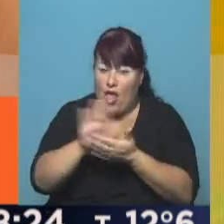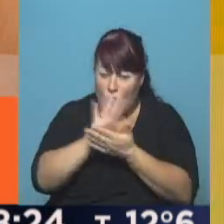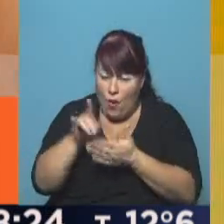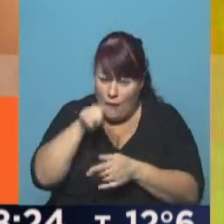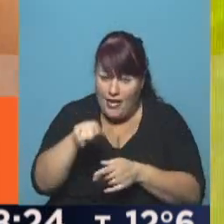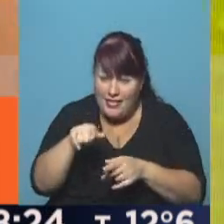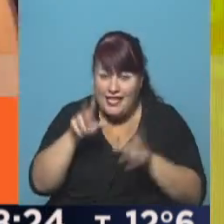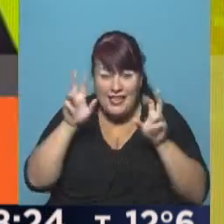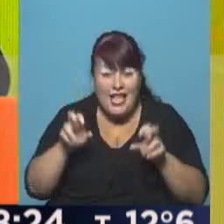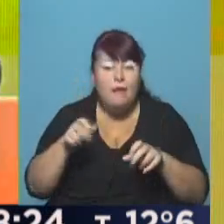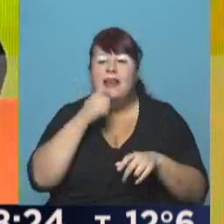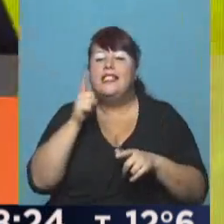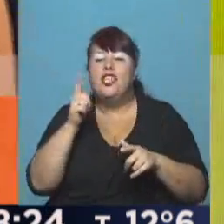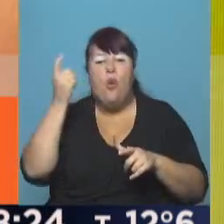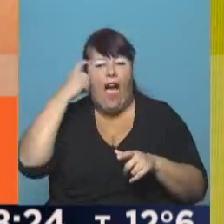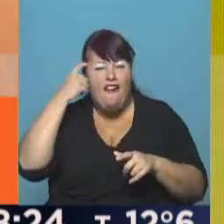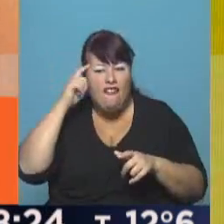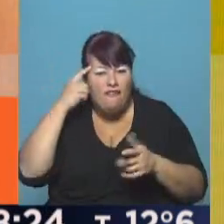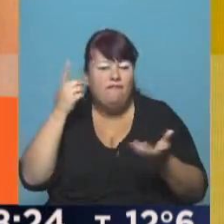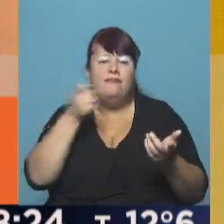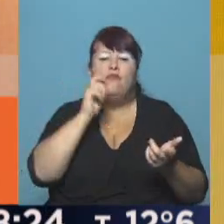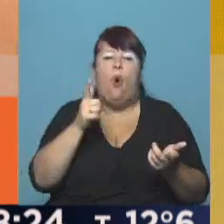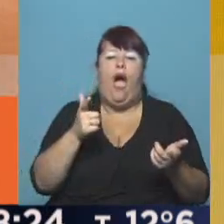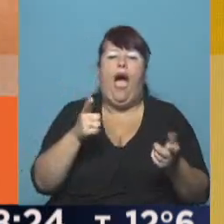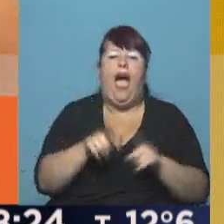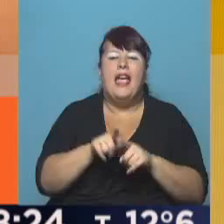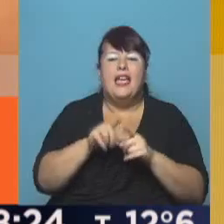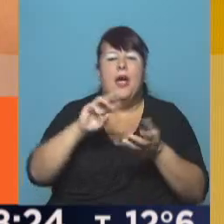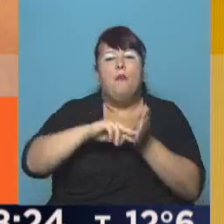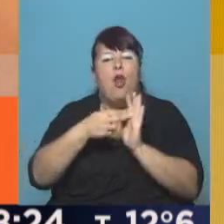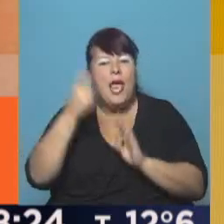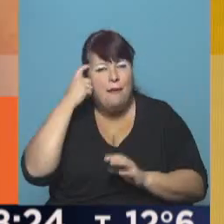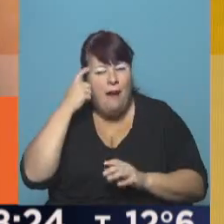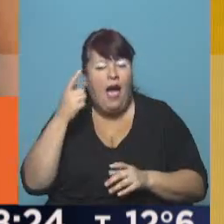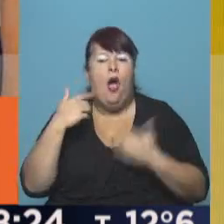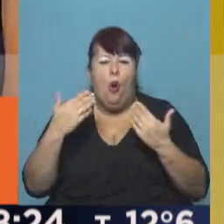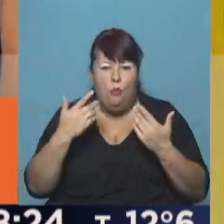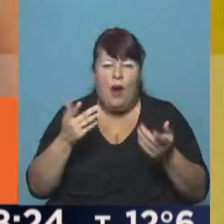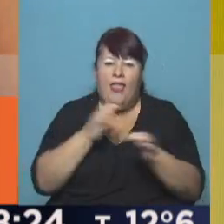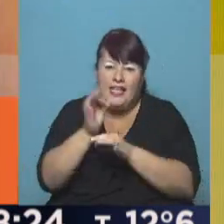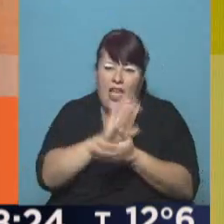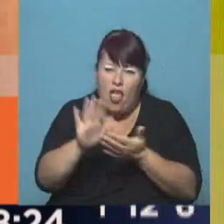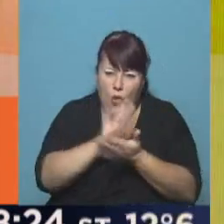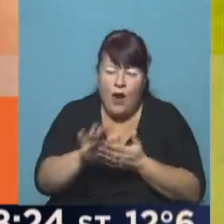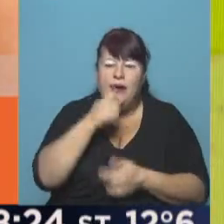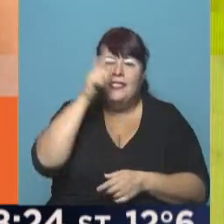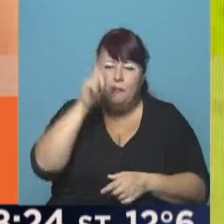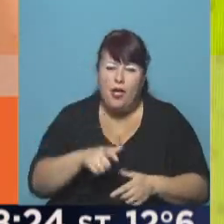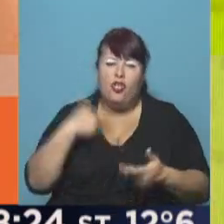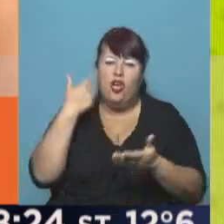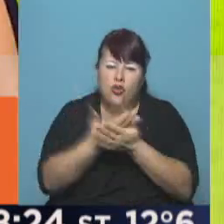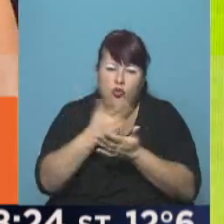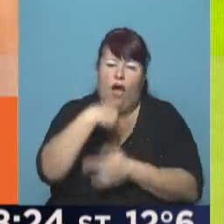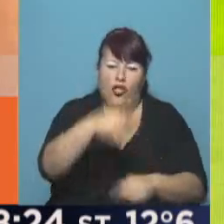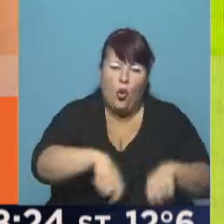ese lugar, desde ese lugar, si no hay una psicopatía, si no hay un daño psicológico. ¿Es posible reeducar al que hace tanto daño